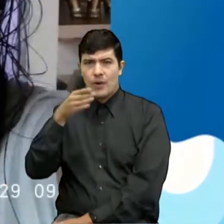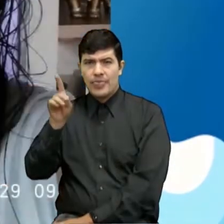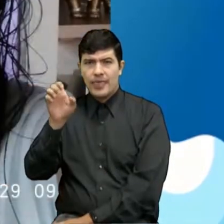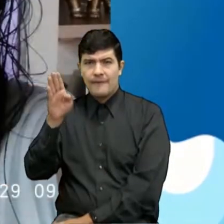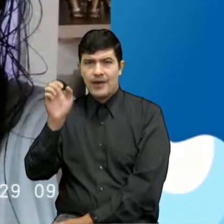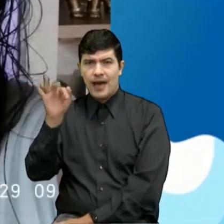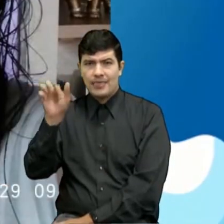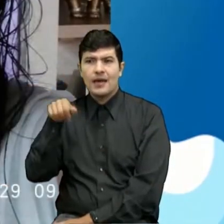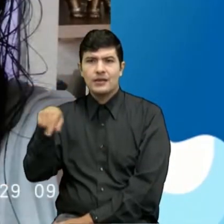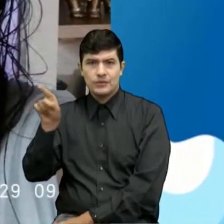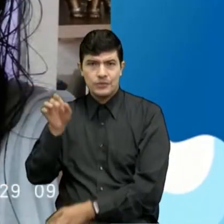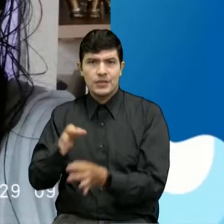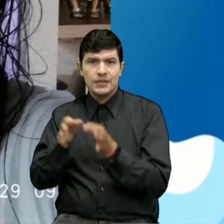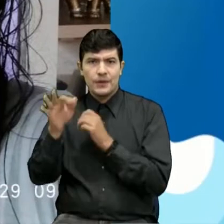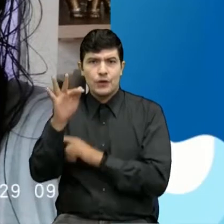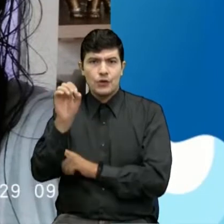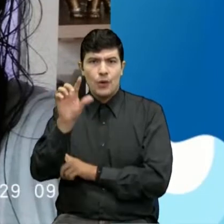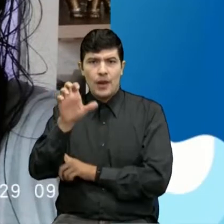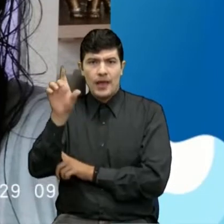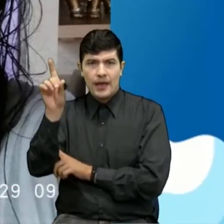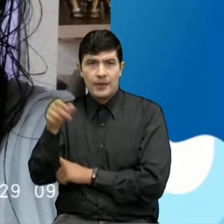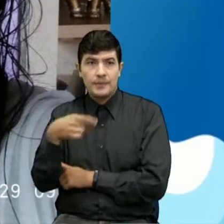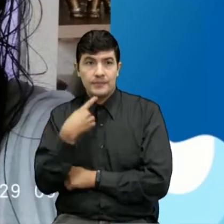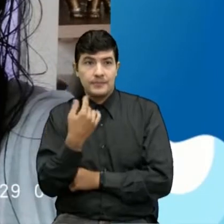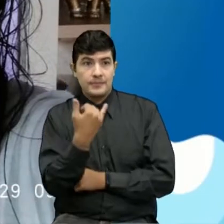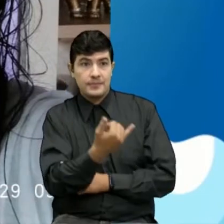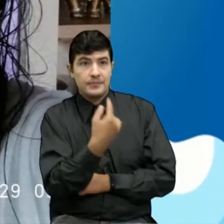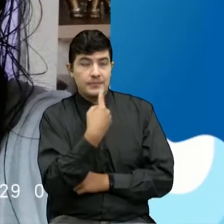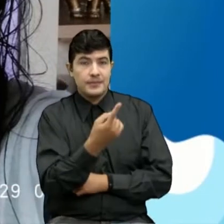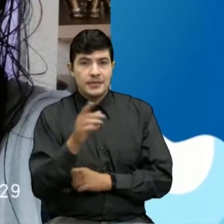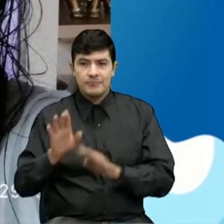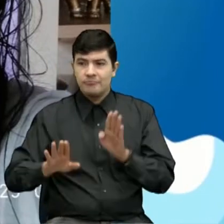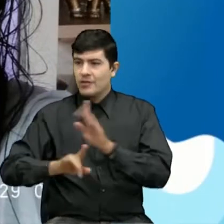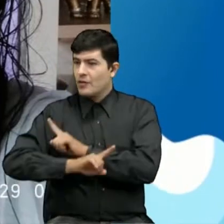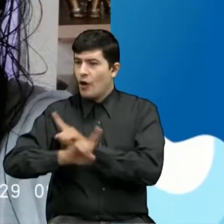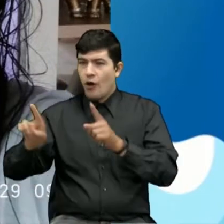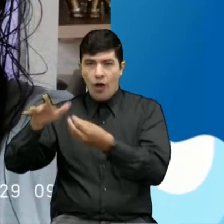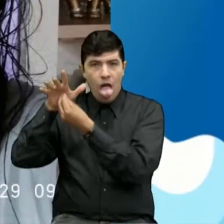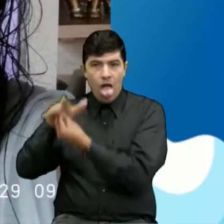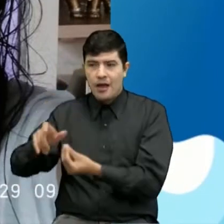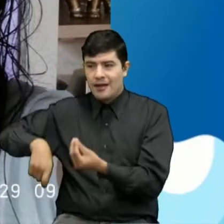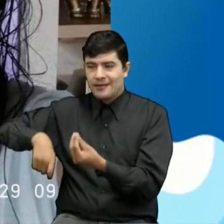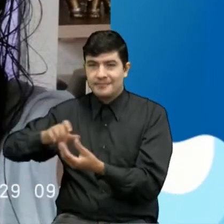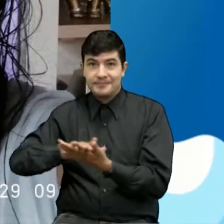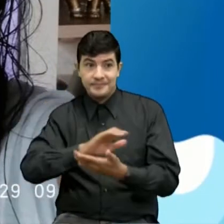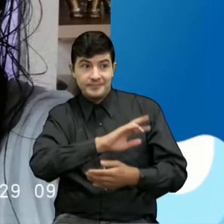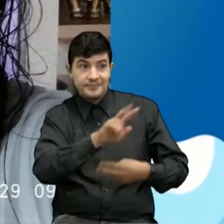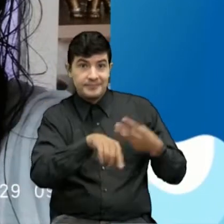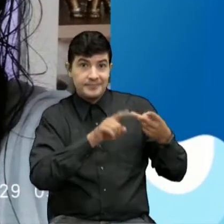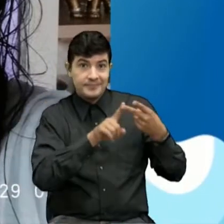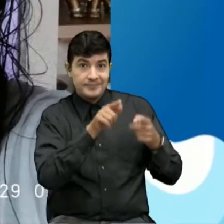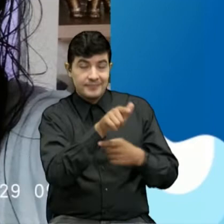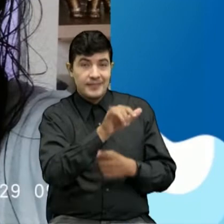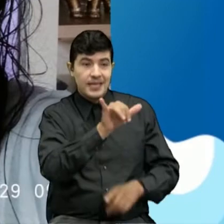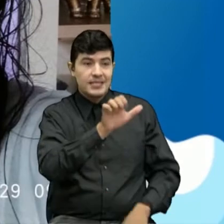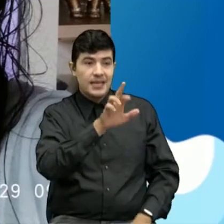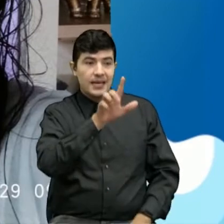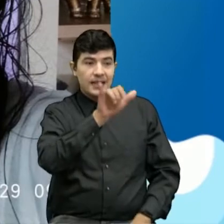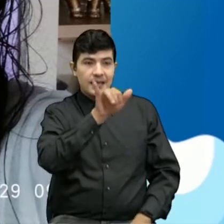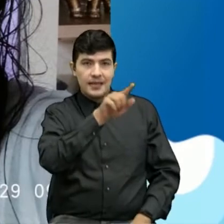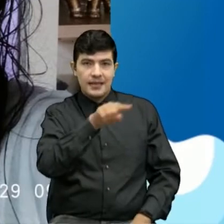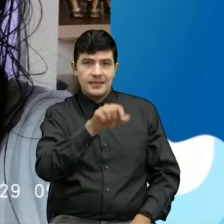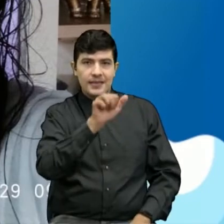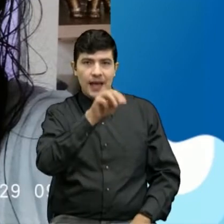Santander. Dice, no, no al acoso escolar. Muy bien. Tengo también a Yerly Samara. Ella dice,